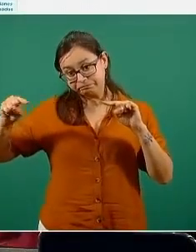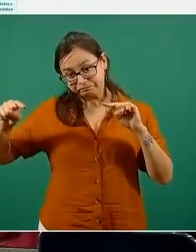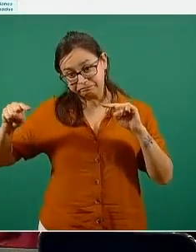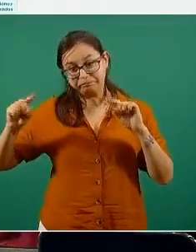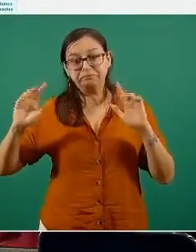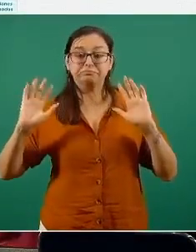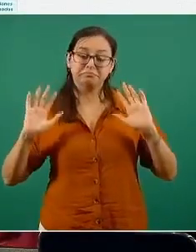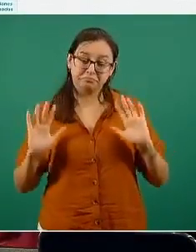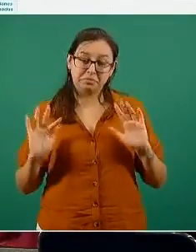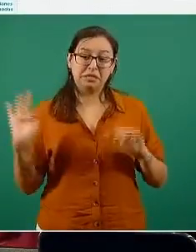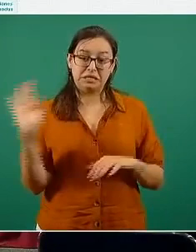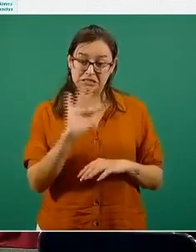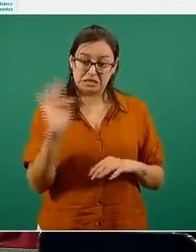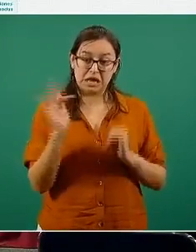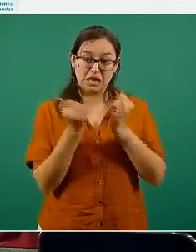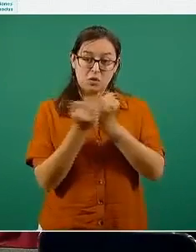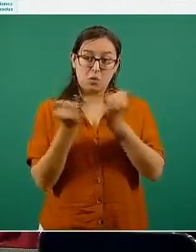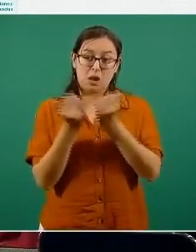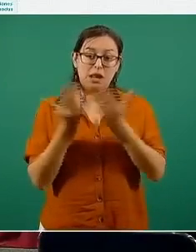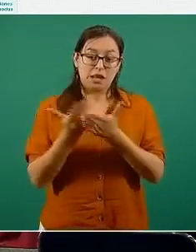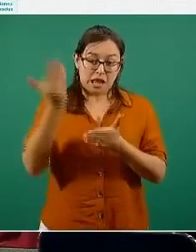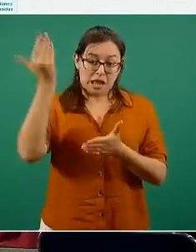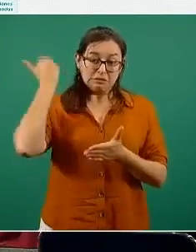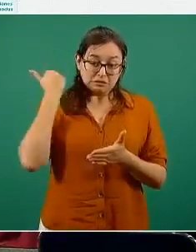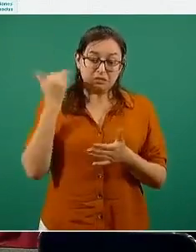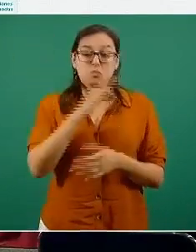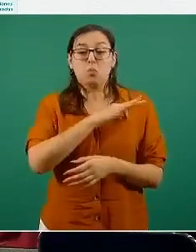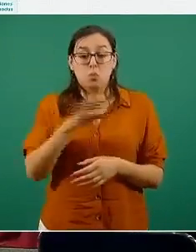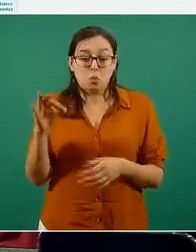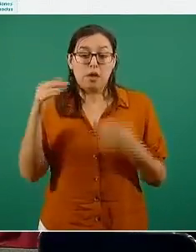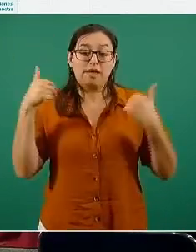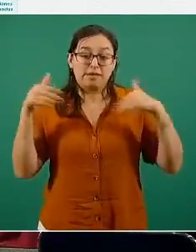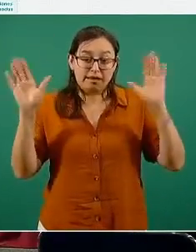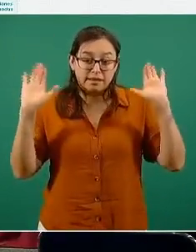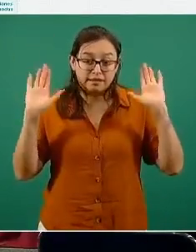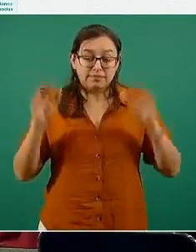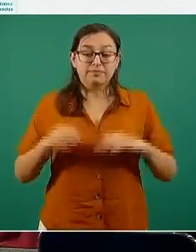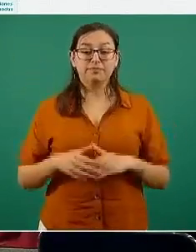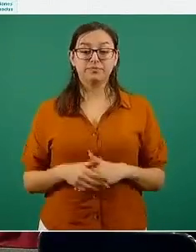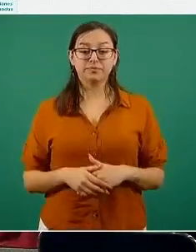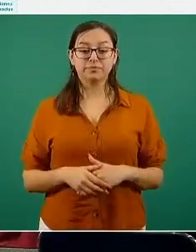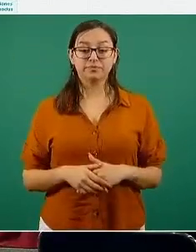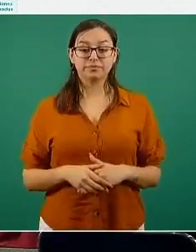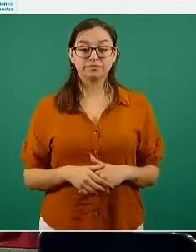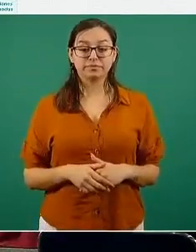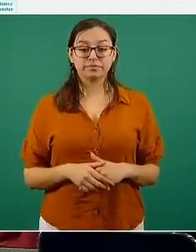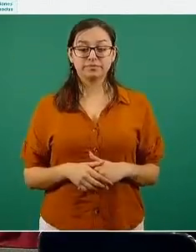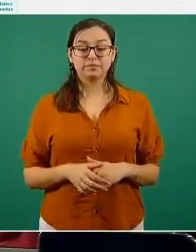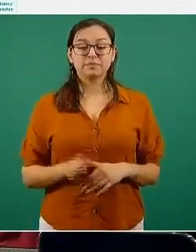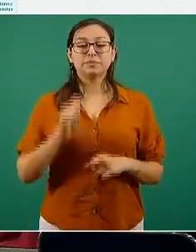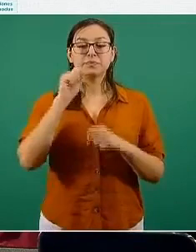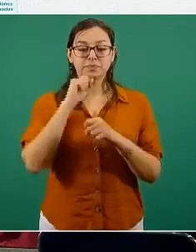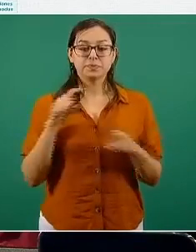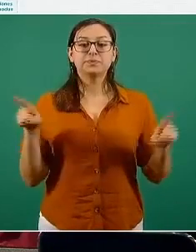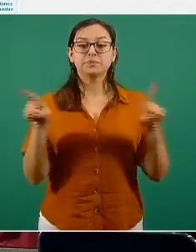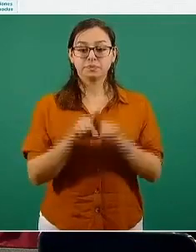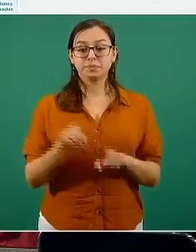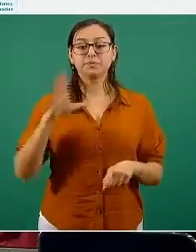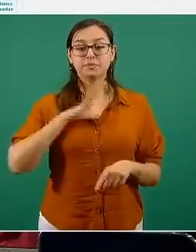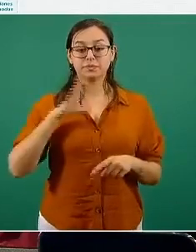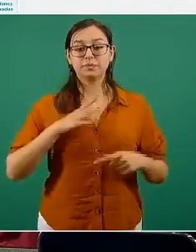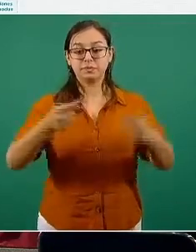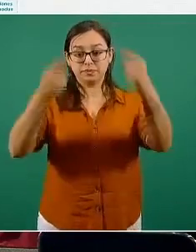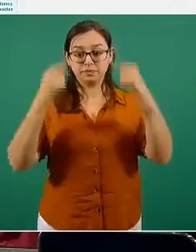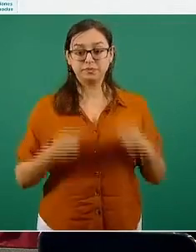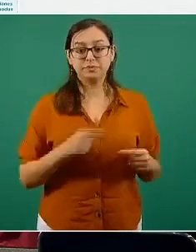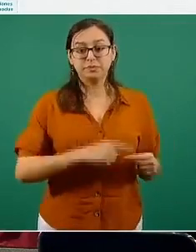intermedia, parecido a lo que nos pasó en la curva previa. También tenemos dentro de los números, la otra curva es la de